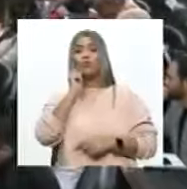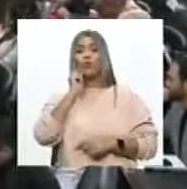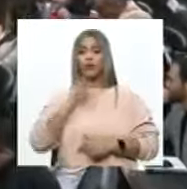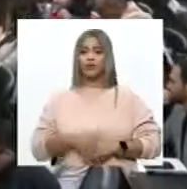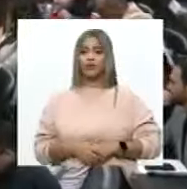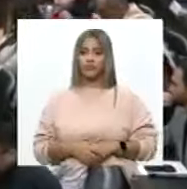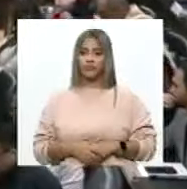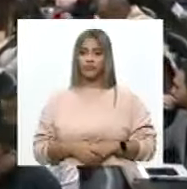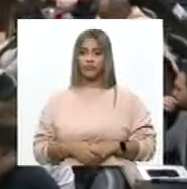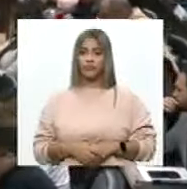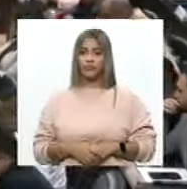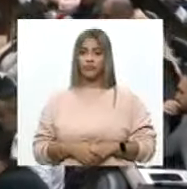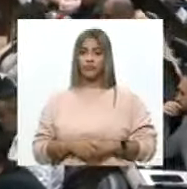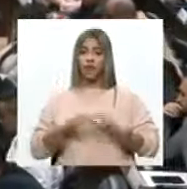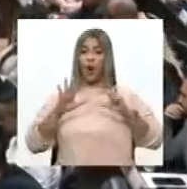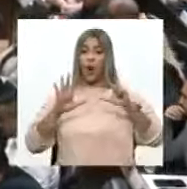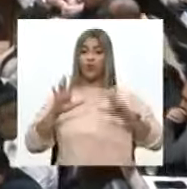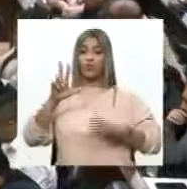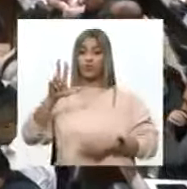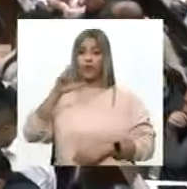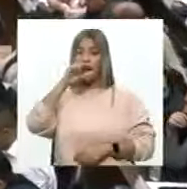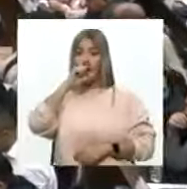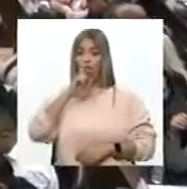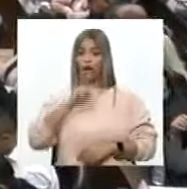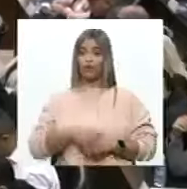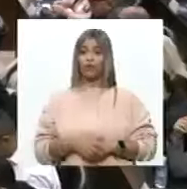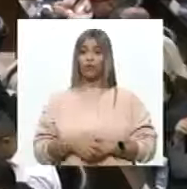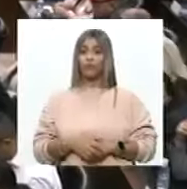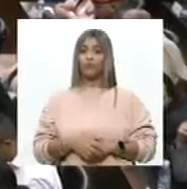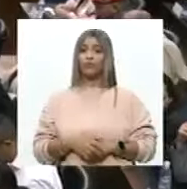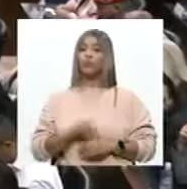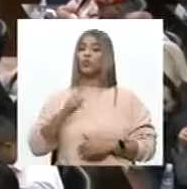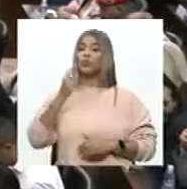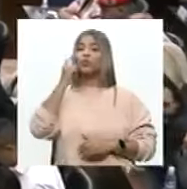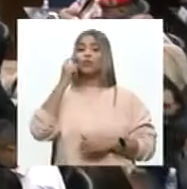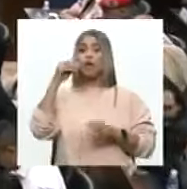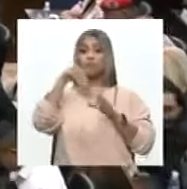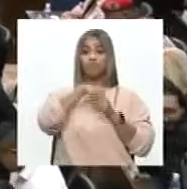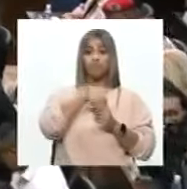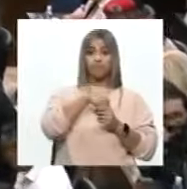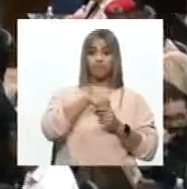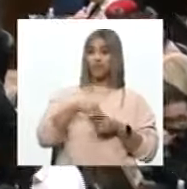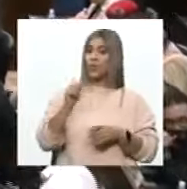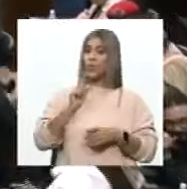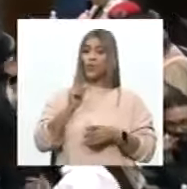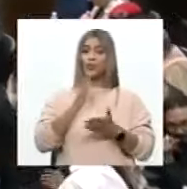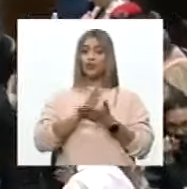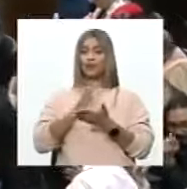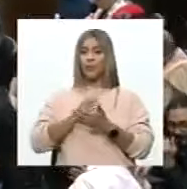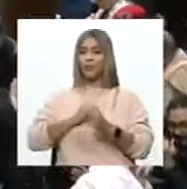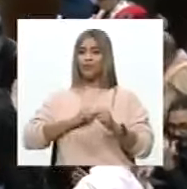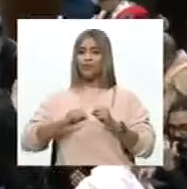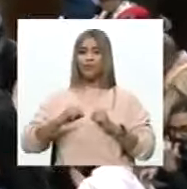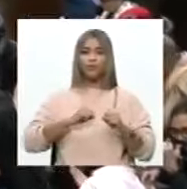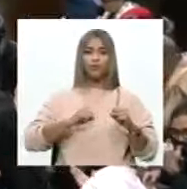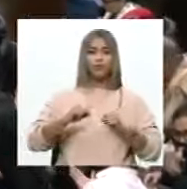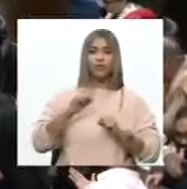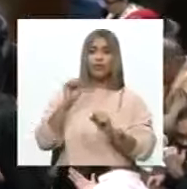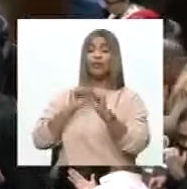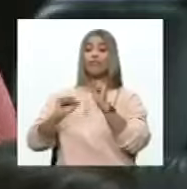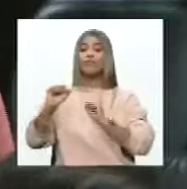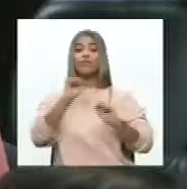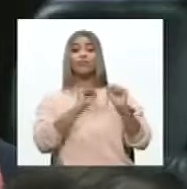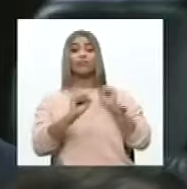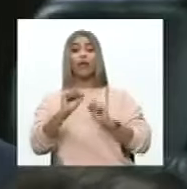que a los 83 años no pasaba un día en su casa. Todos los días estaba en la defensa de la